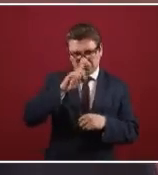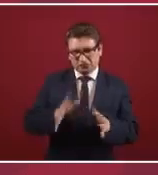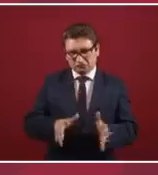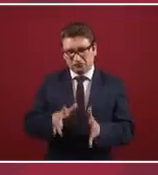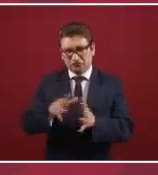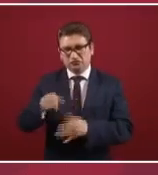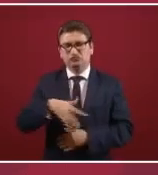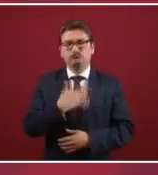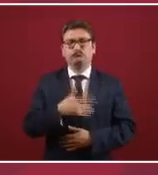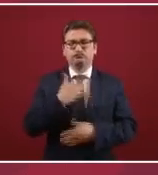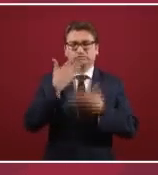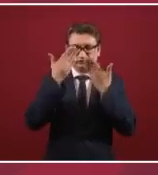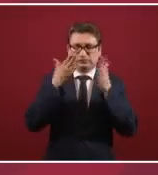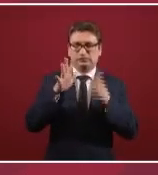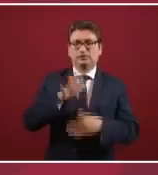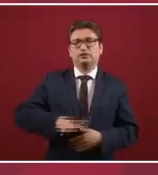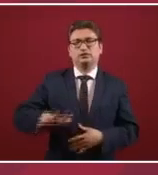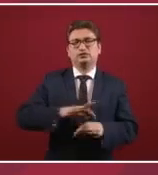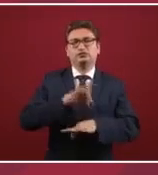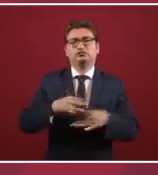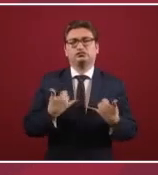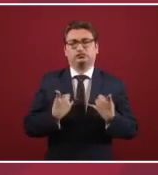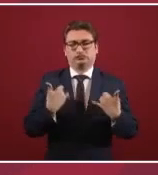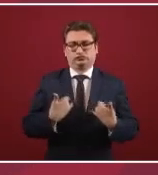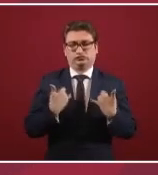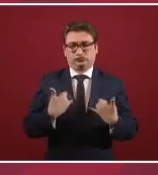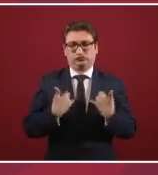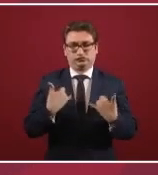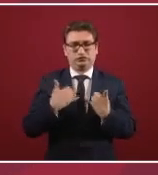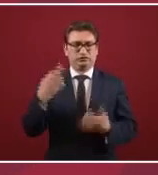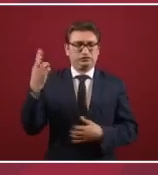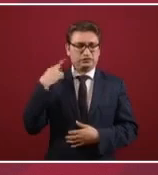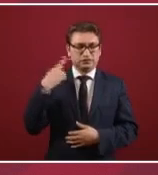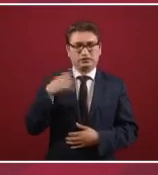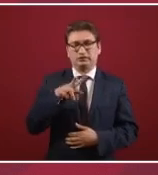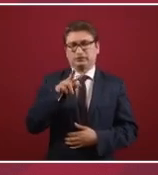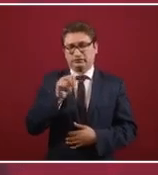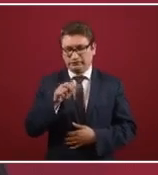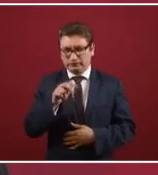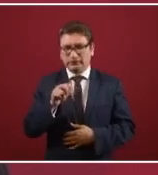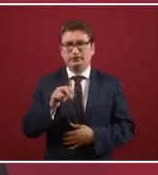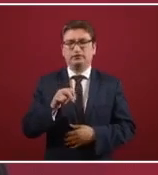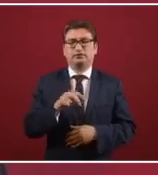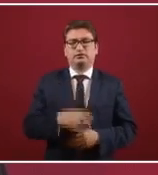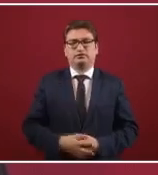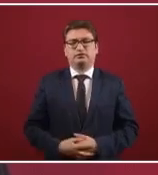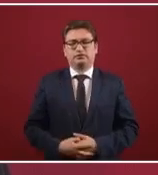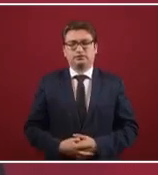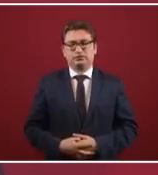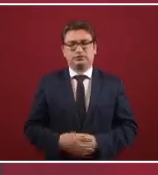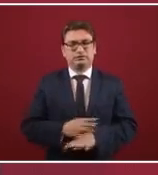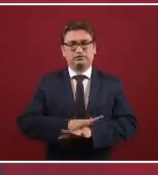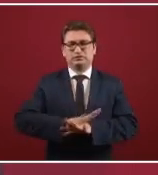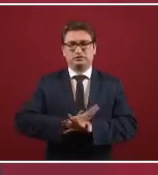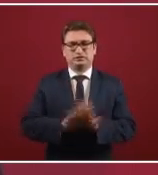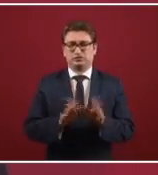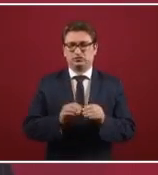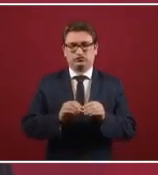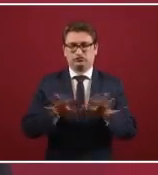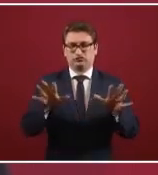a los jóvenes por radio por televisión ya que